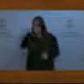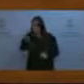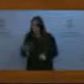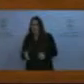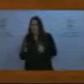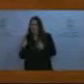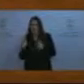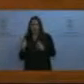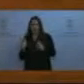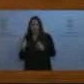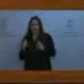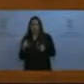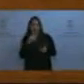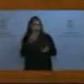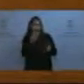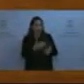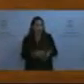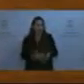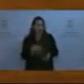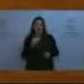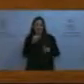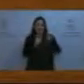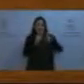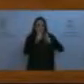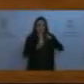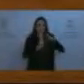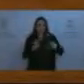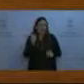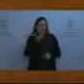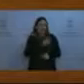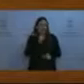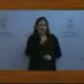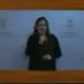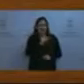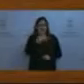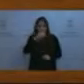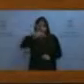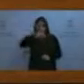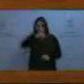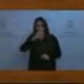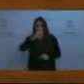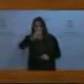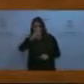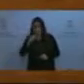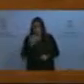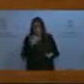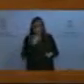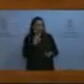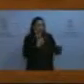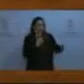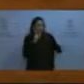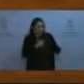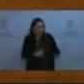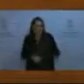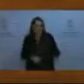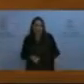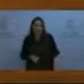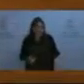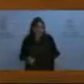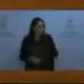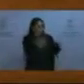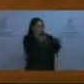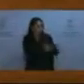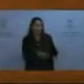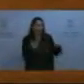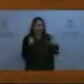de contaminantes altamente peligrosos como el metano, y dice que es mentira, lo desmiente, y es la responsable de que eso no